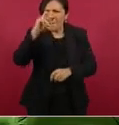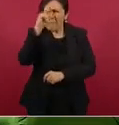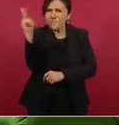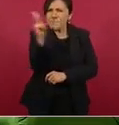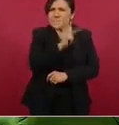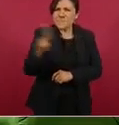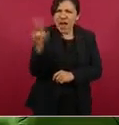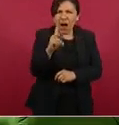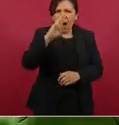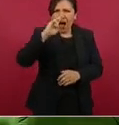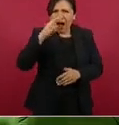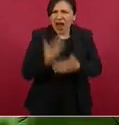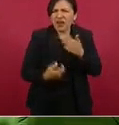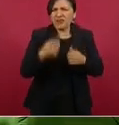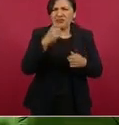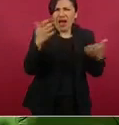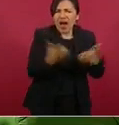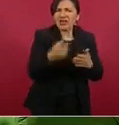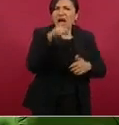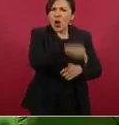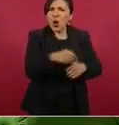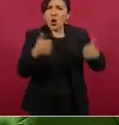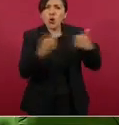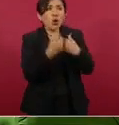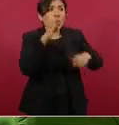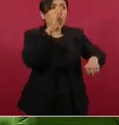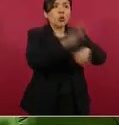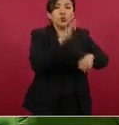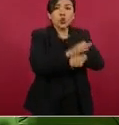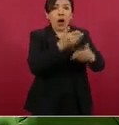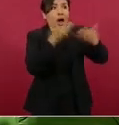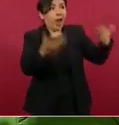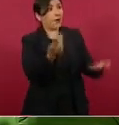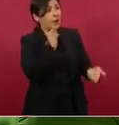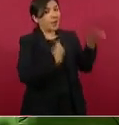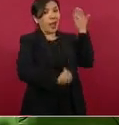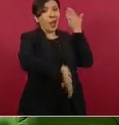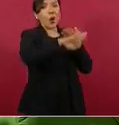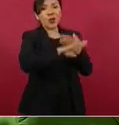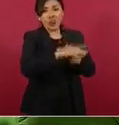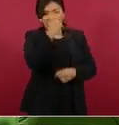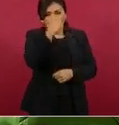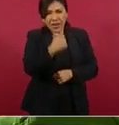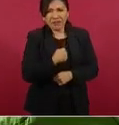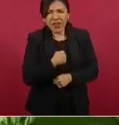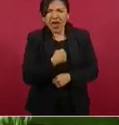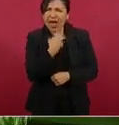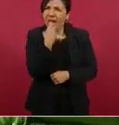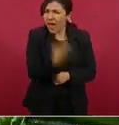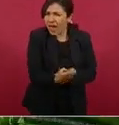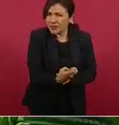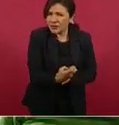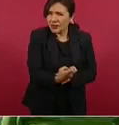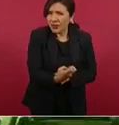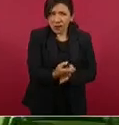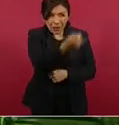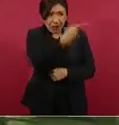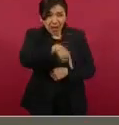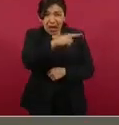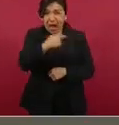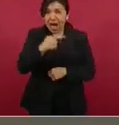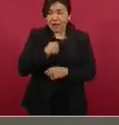permitidos o solapados por los que ahora me acusan y juzgan, a mí me van a